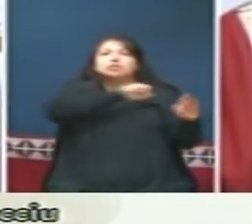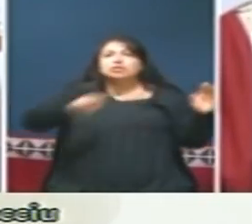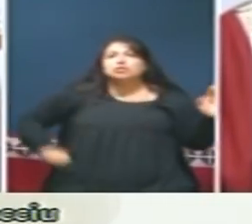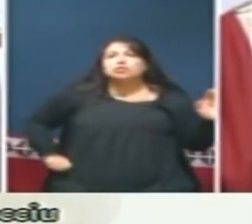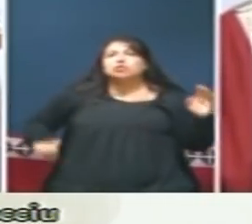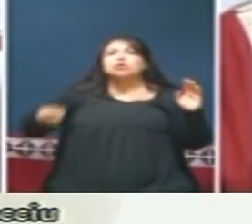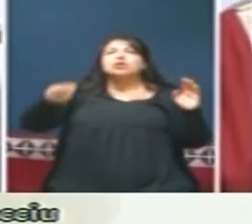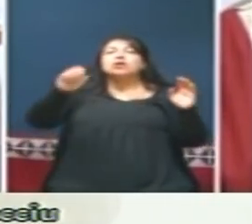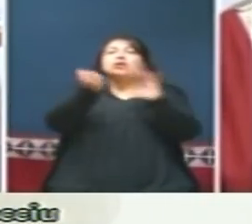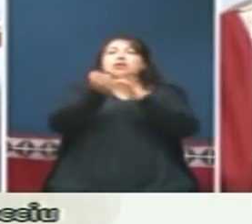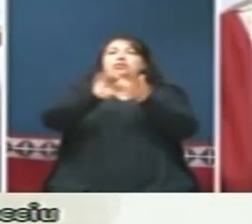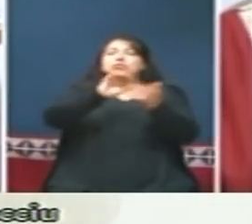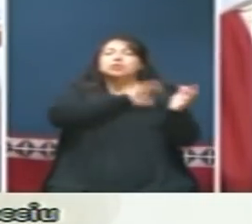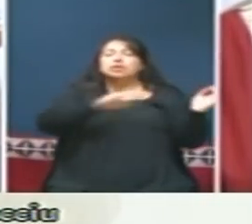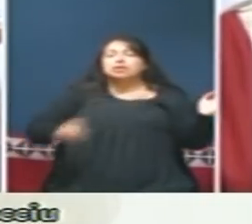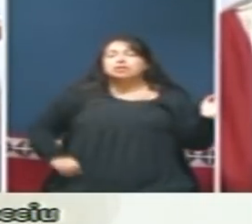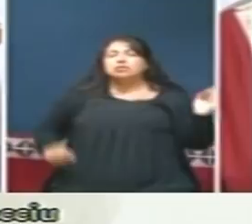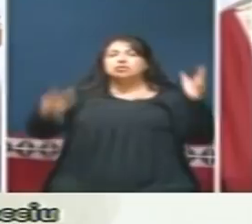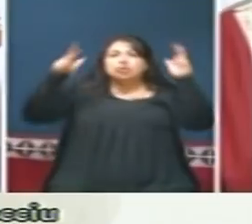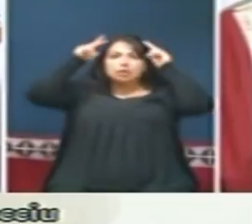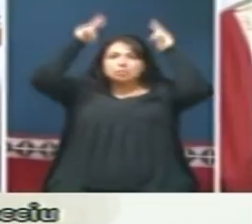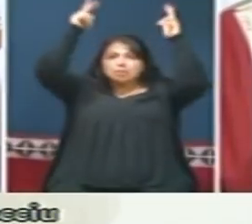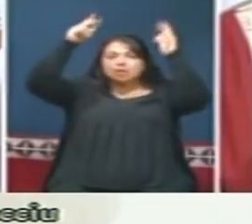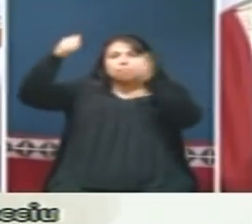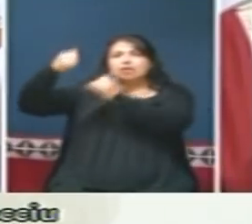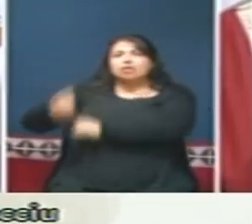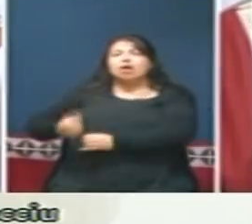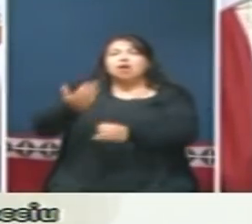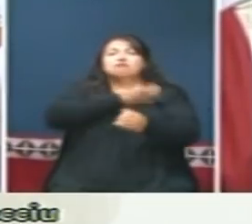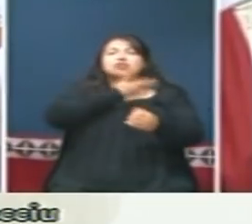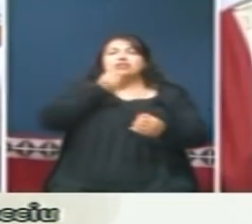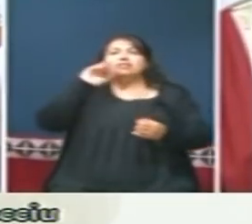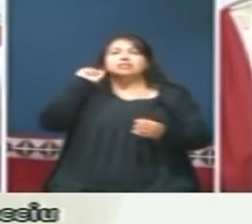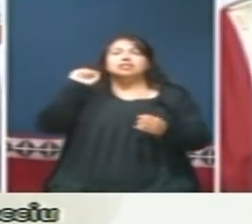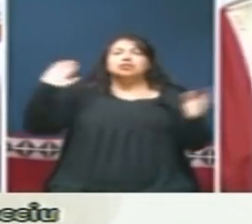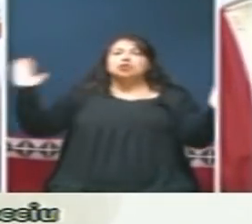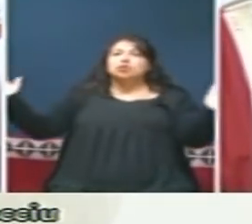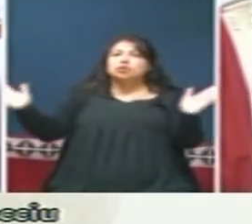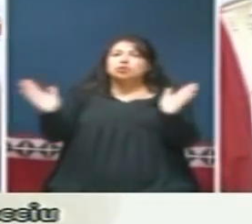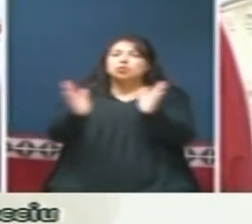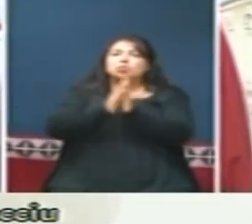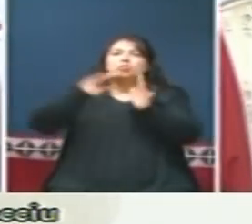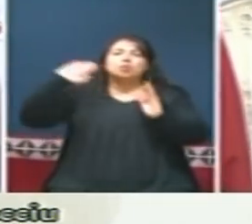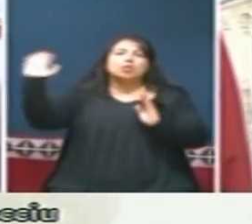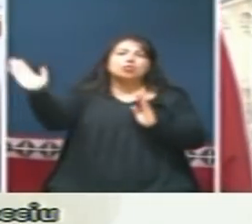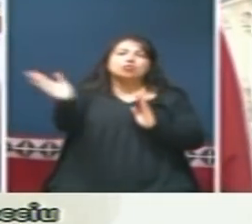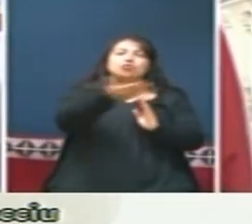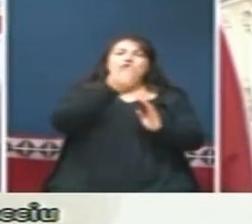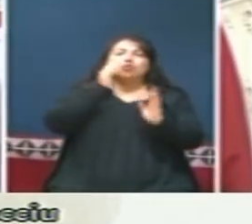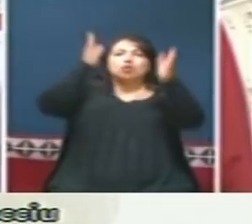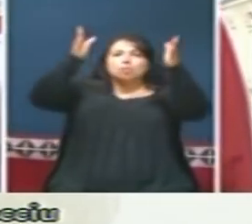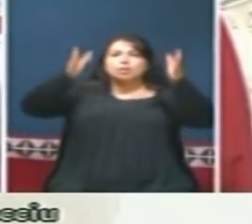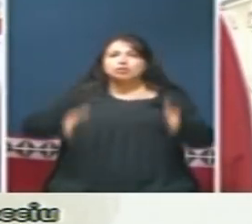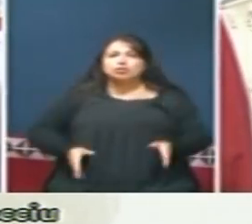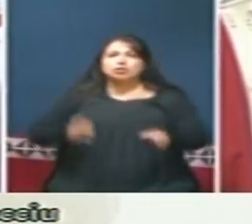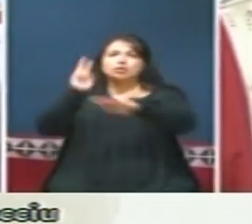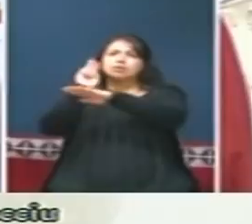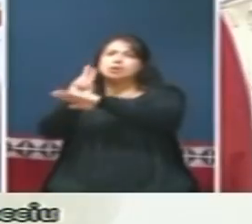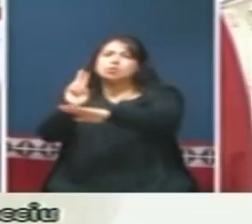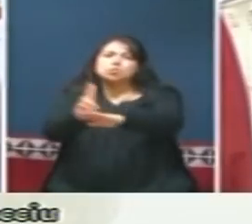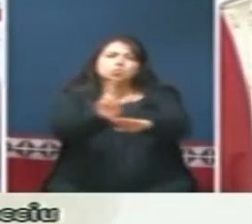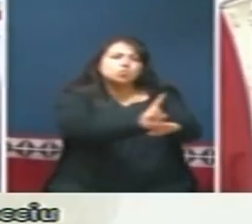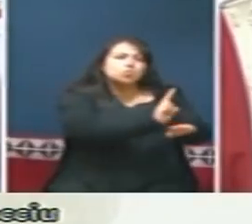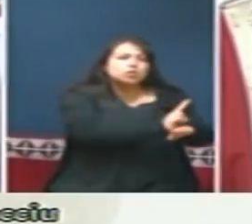Francisco, conmigo, indigno servidor tuyo, y todos los pastores que cuidan de tu pueblo, llévala a